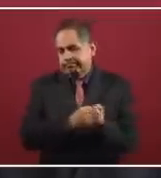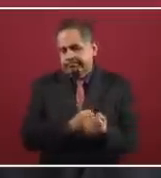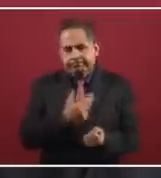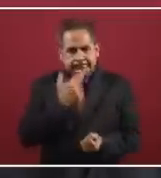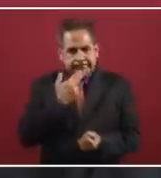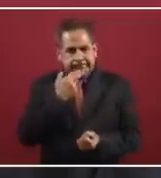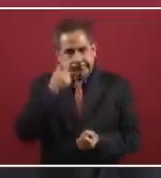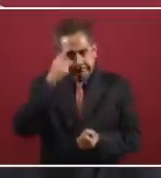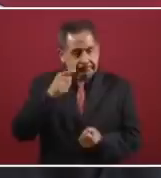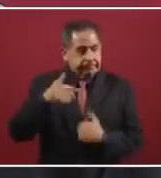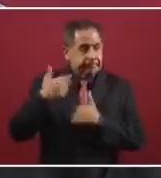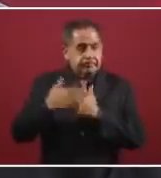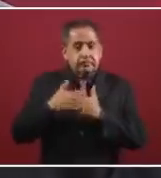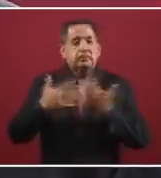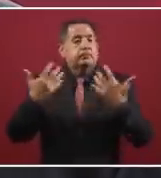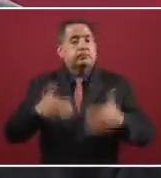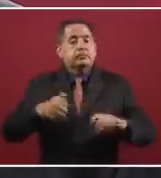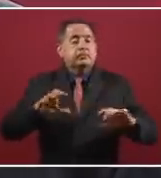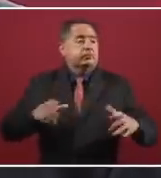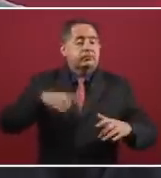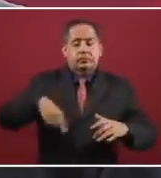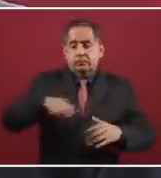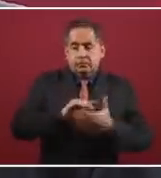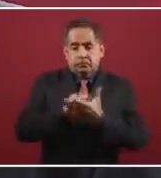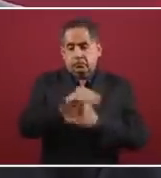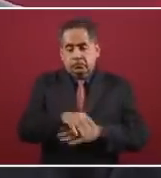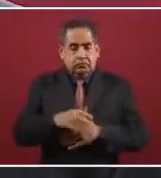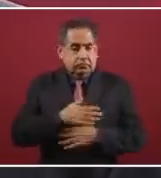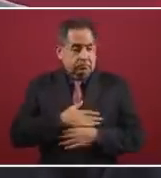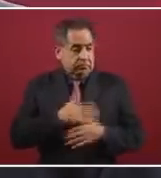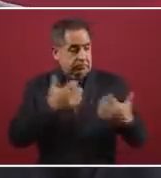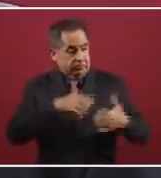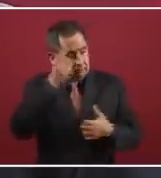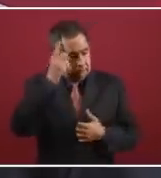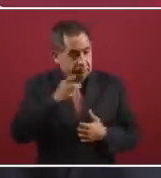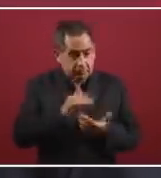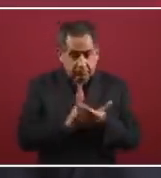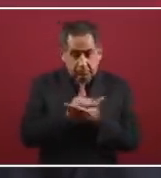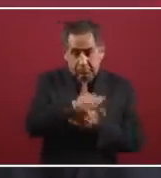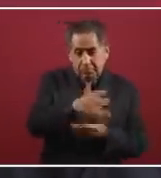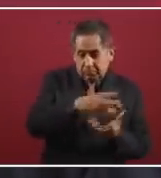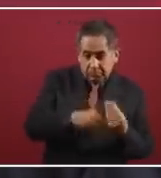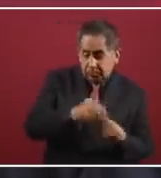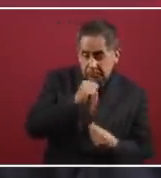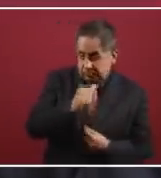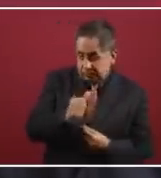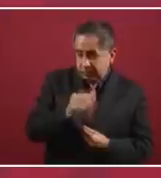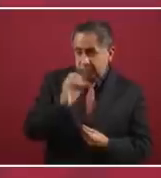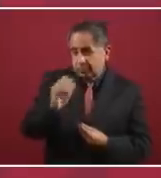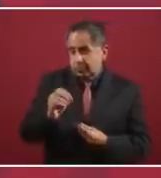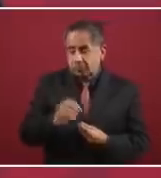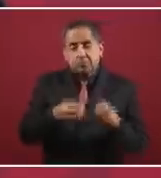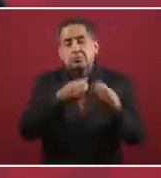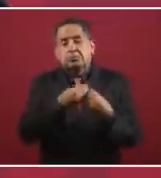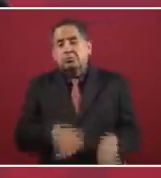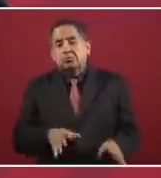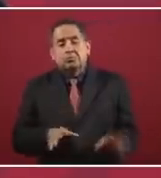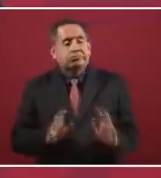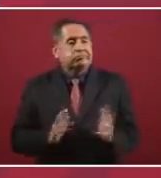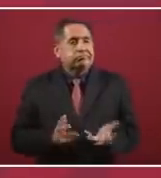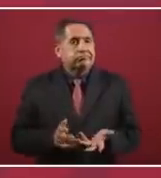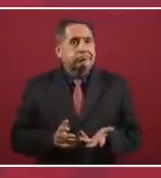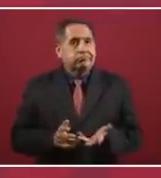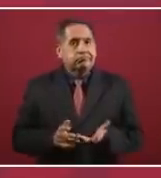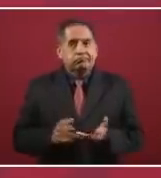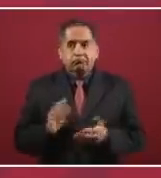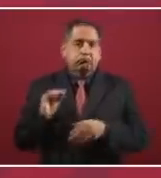a jalar a que las empresas inviertan. Y el empresario que no invierte o pierde su capacidad